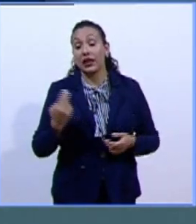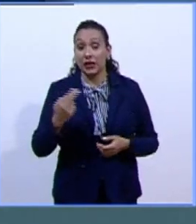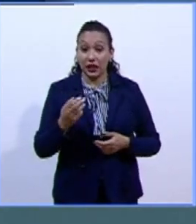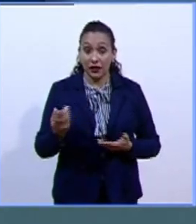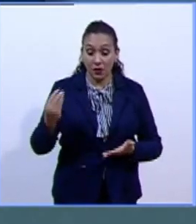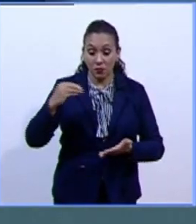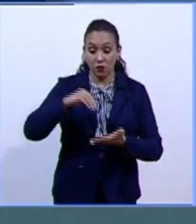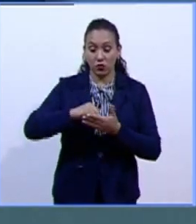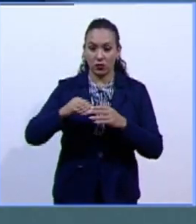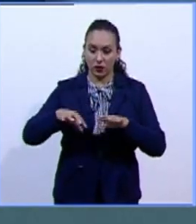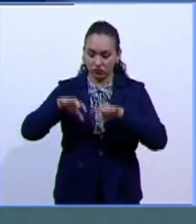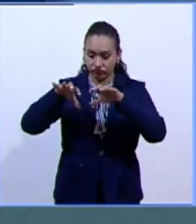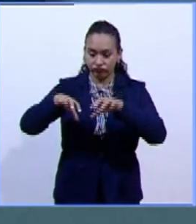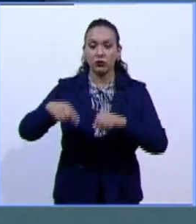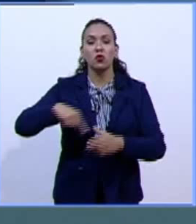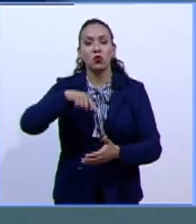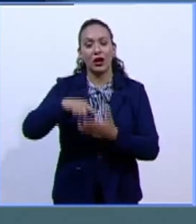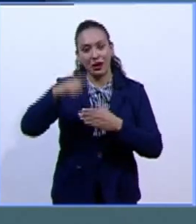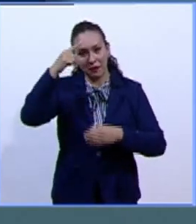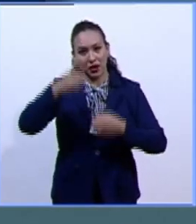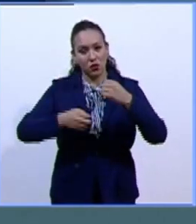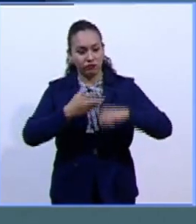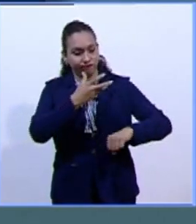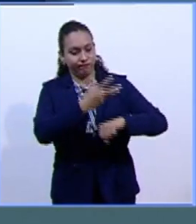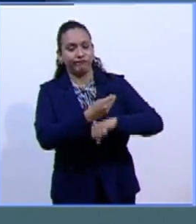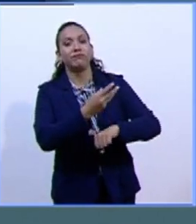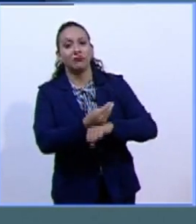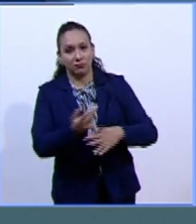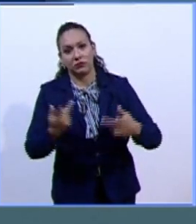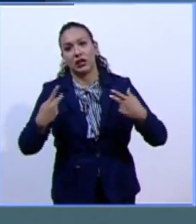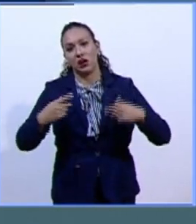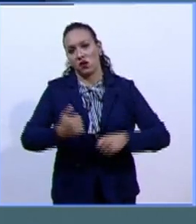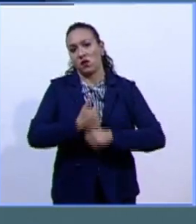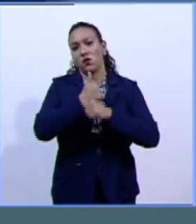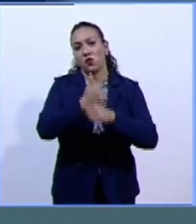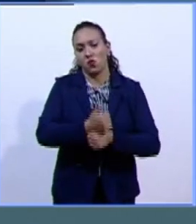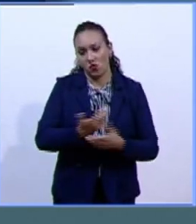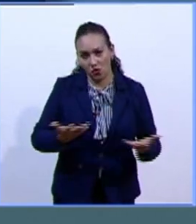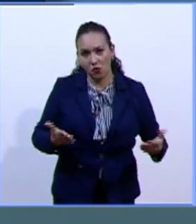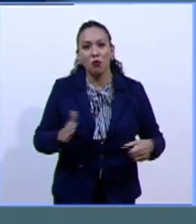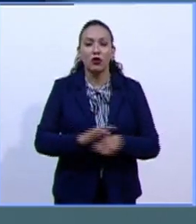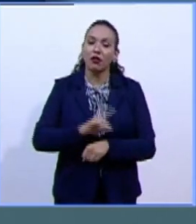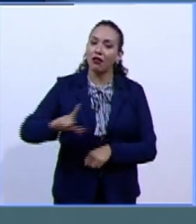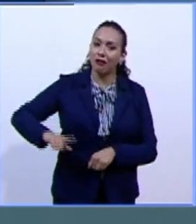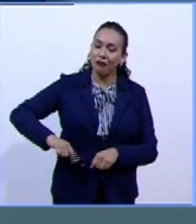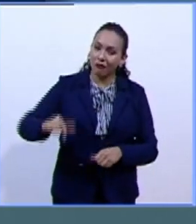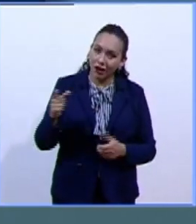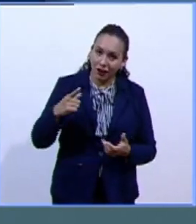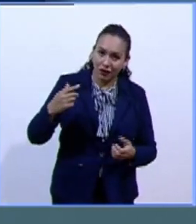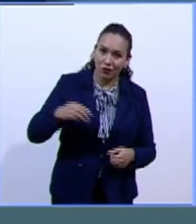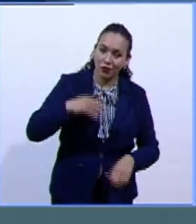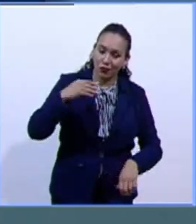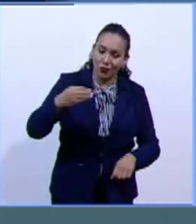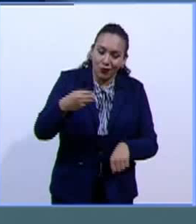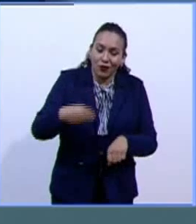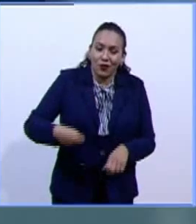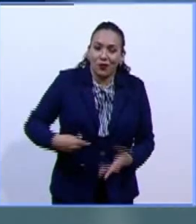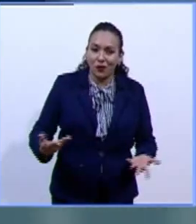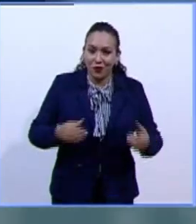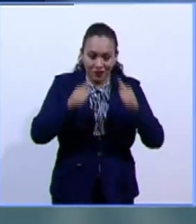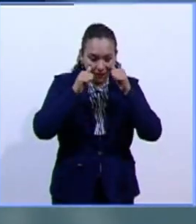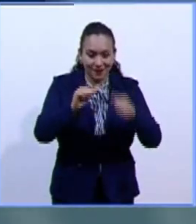comisión de verdad, justicia y reparación relativa a casos de violencia institucional ocurridos a partir de la creación del